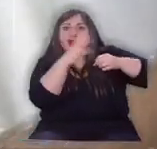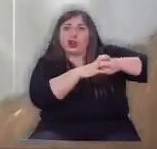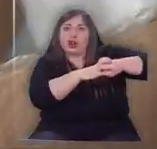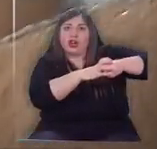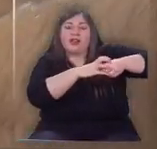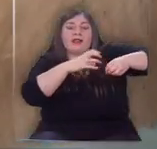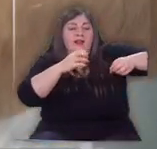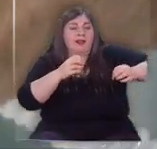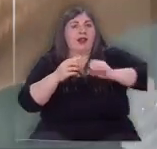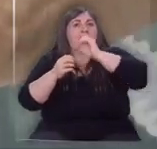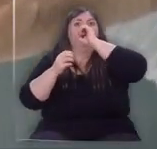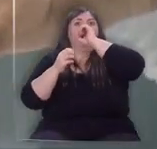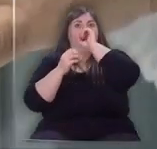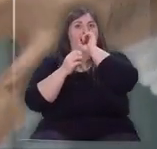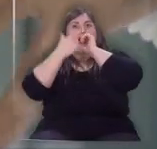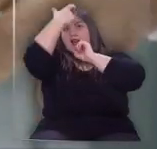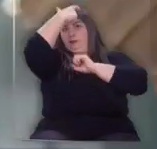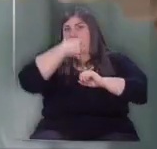al paciente,